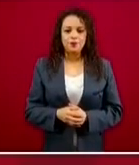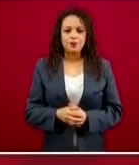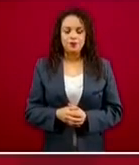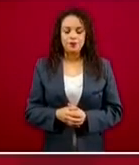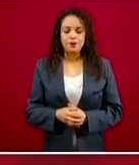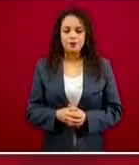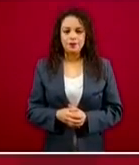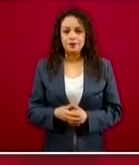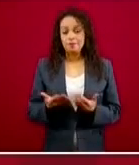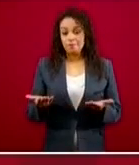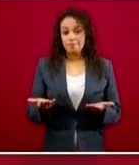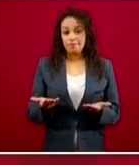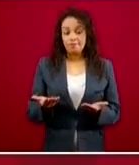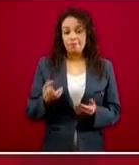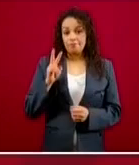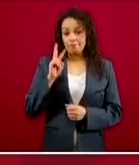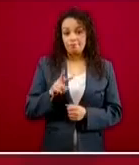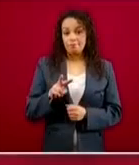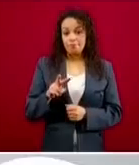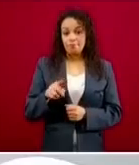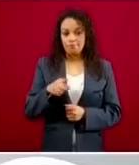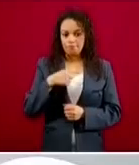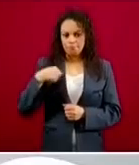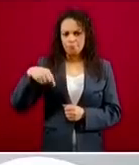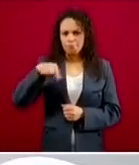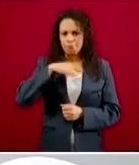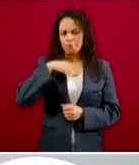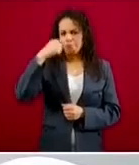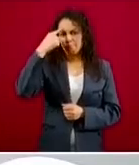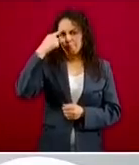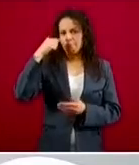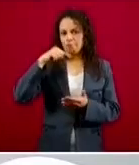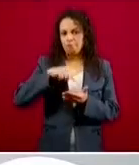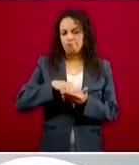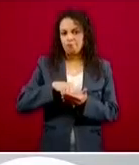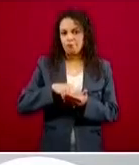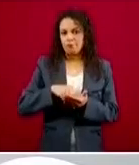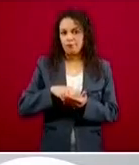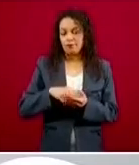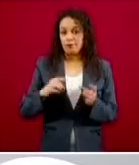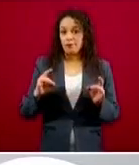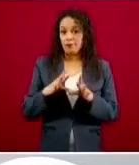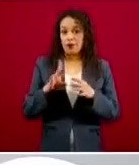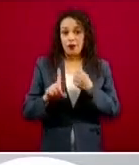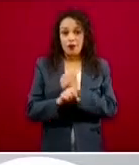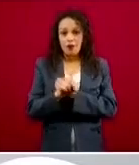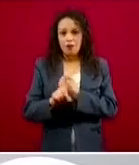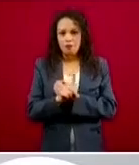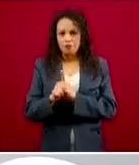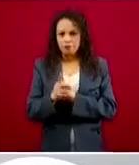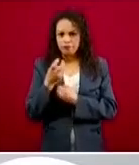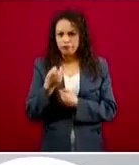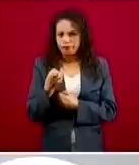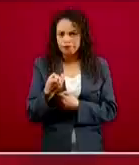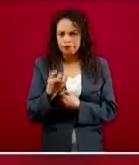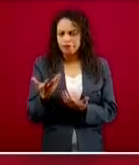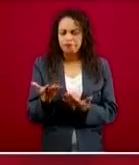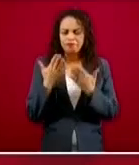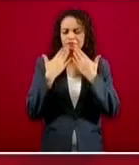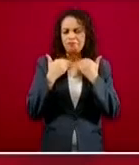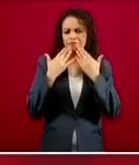consideramos que no nos va a perjudicar esta medida.